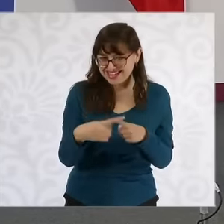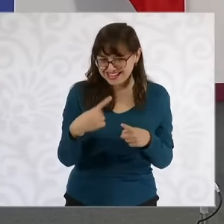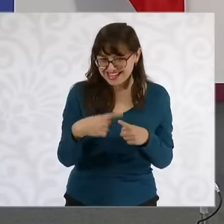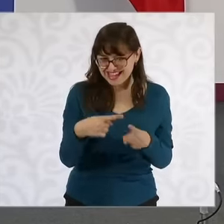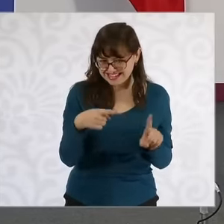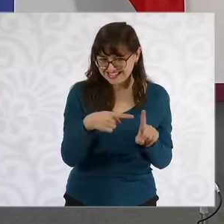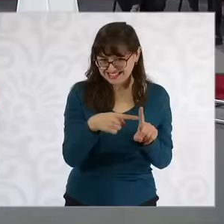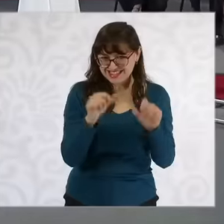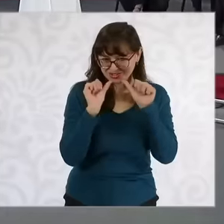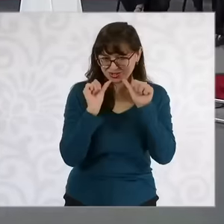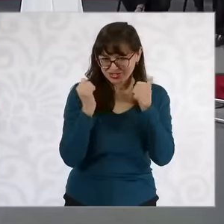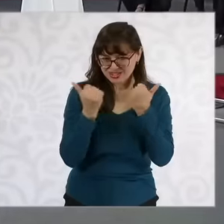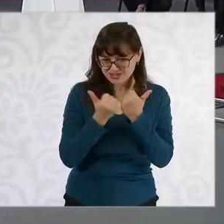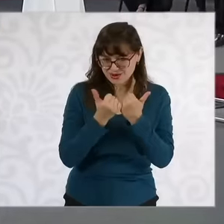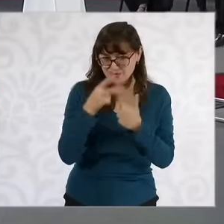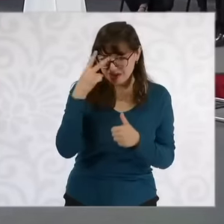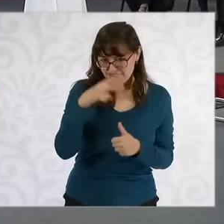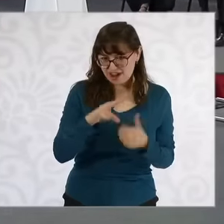fíjense bien.